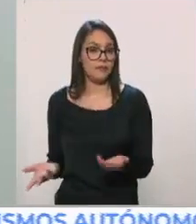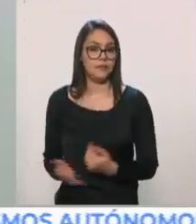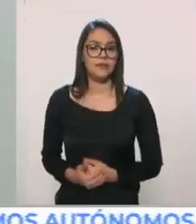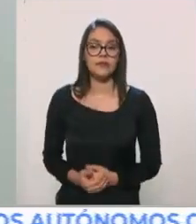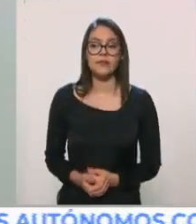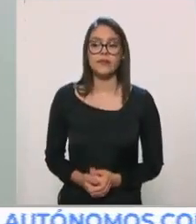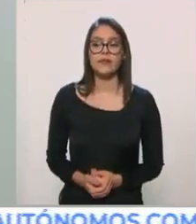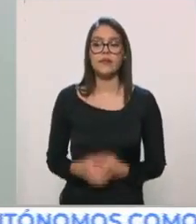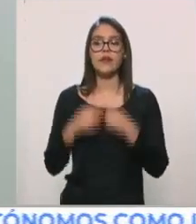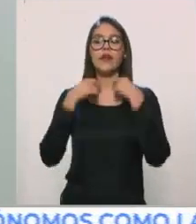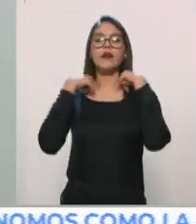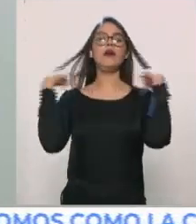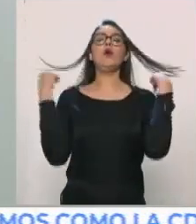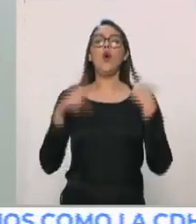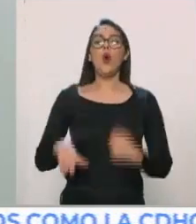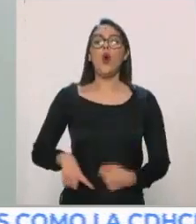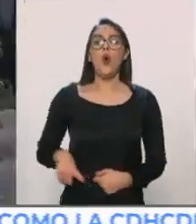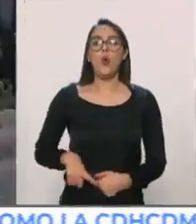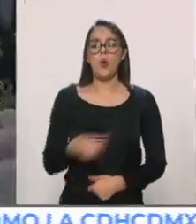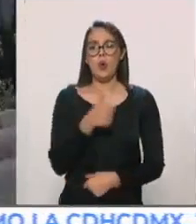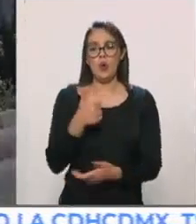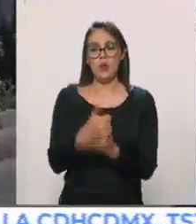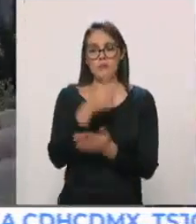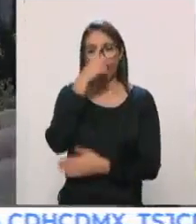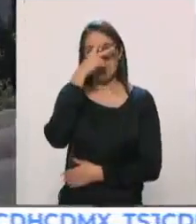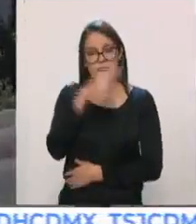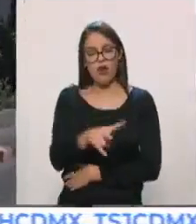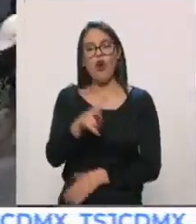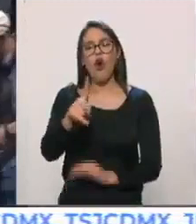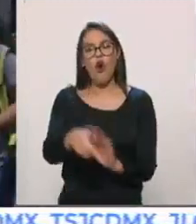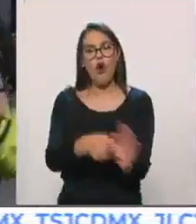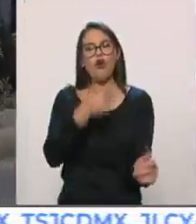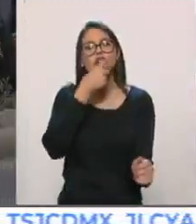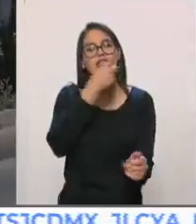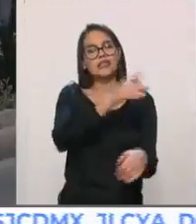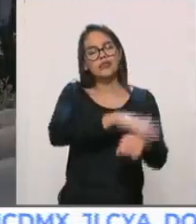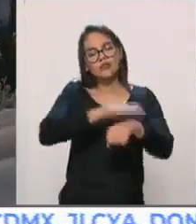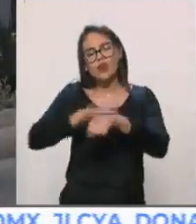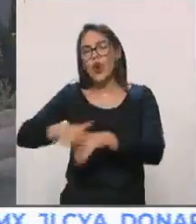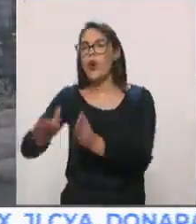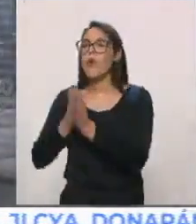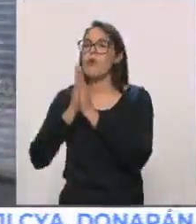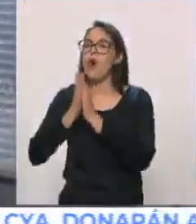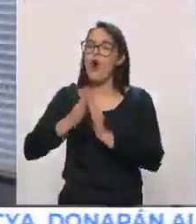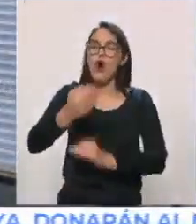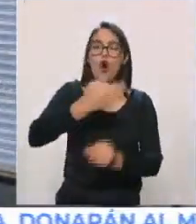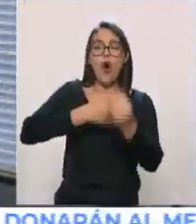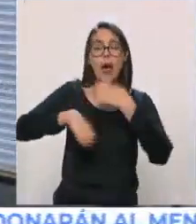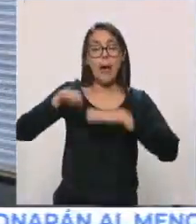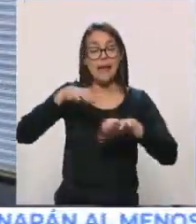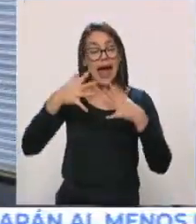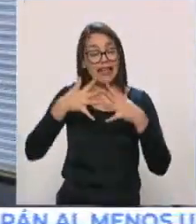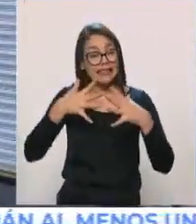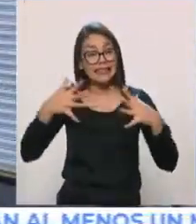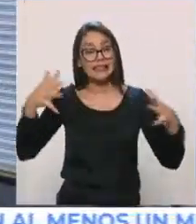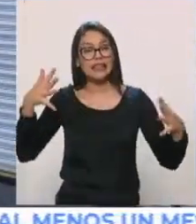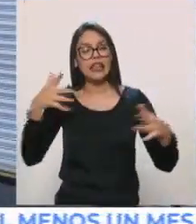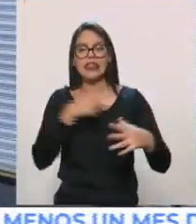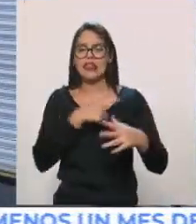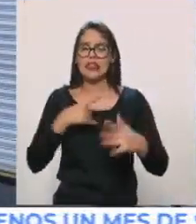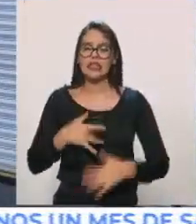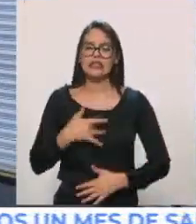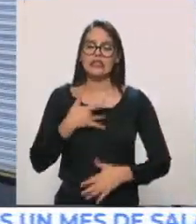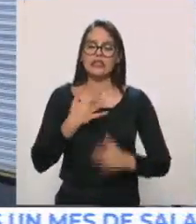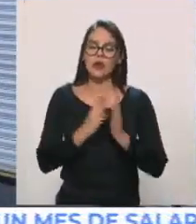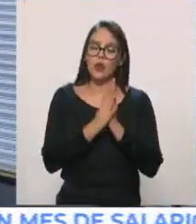El gobierno de la Ciudad de México reiteró el llamado de solidaridad a las grandes empresas con sus trabajadores, ya que en caso de despedir a